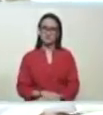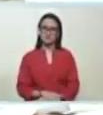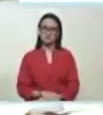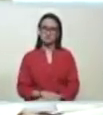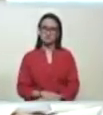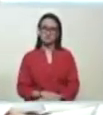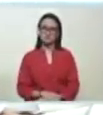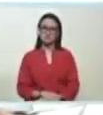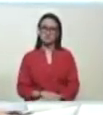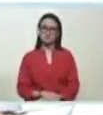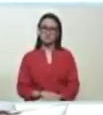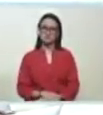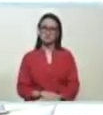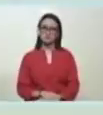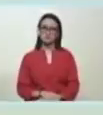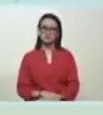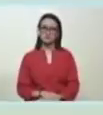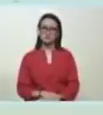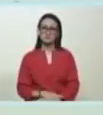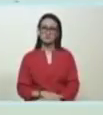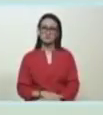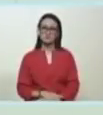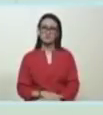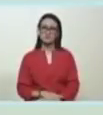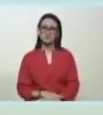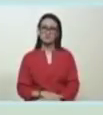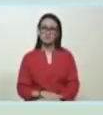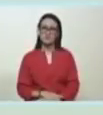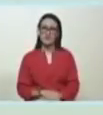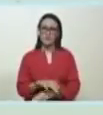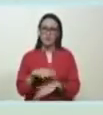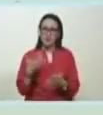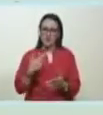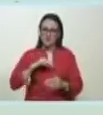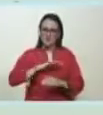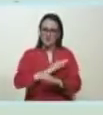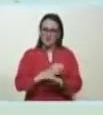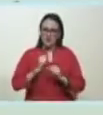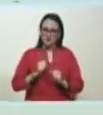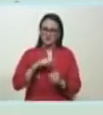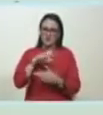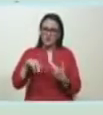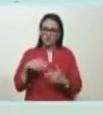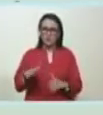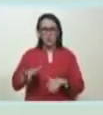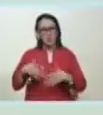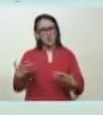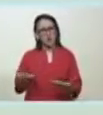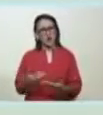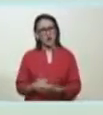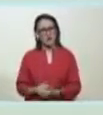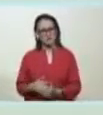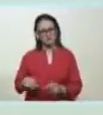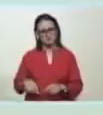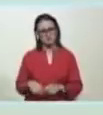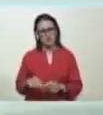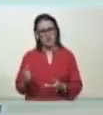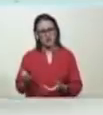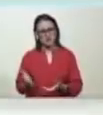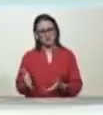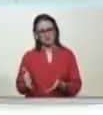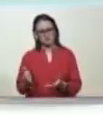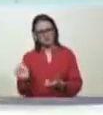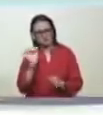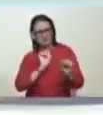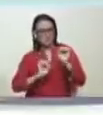Descubramos nuestra arma. Descubramos muy bien cuál es el arma que tiene la revolución bolivariana para vencer. Y es la